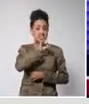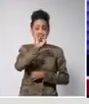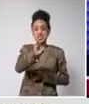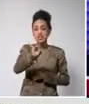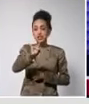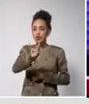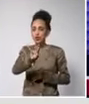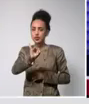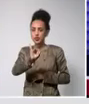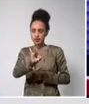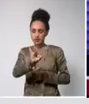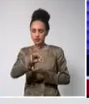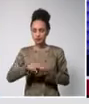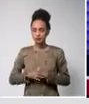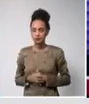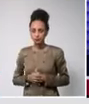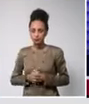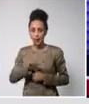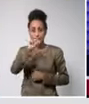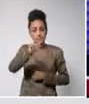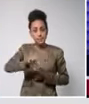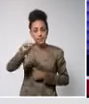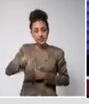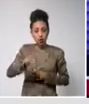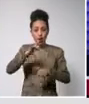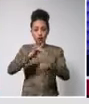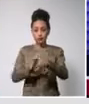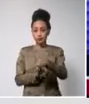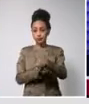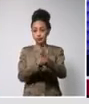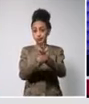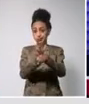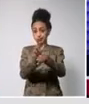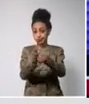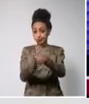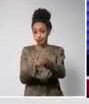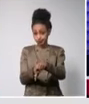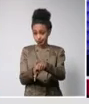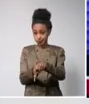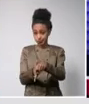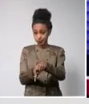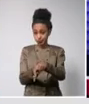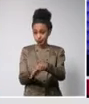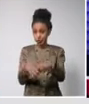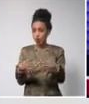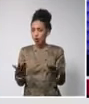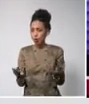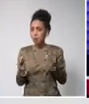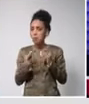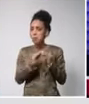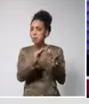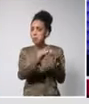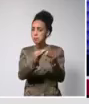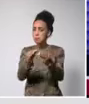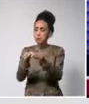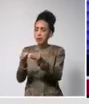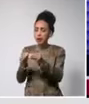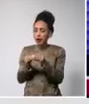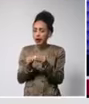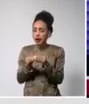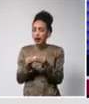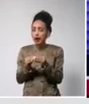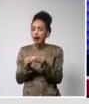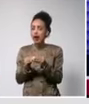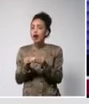797 personas con COVID-19 cuya transmisión se realizó o se